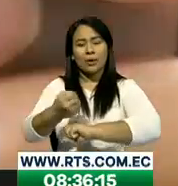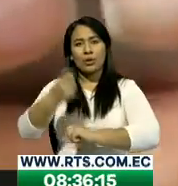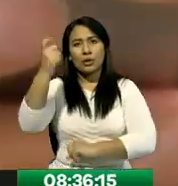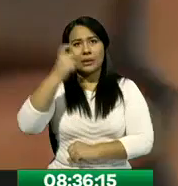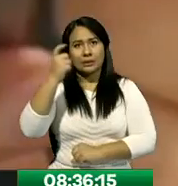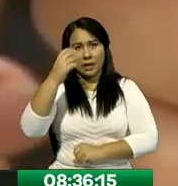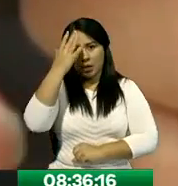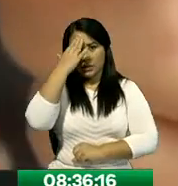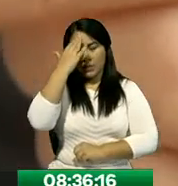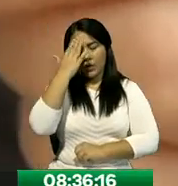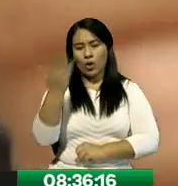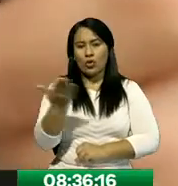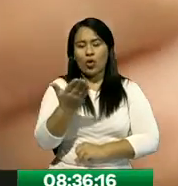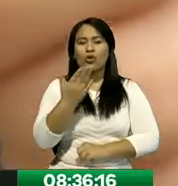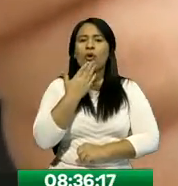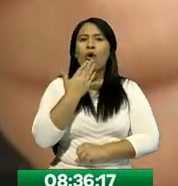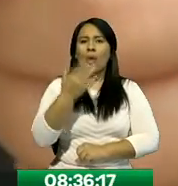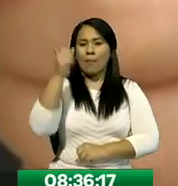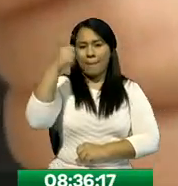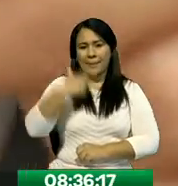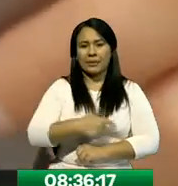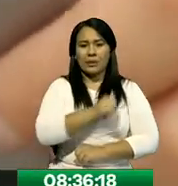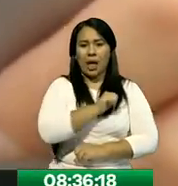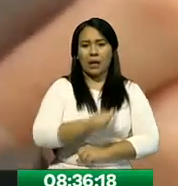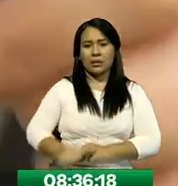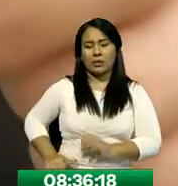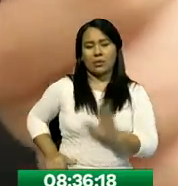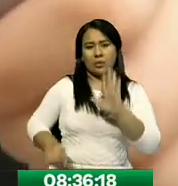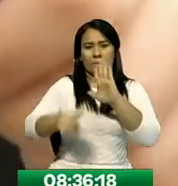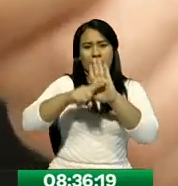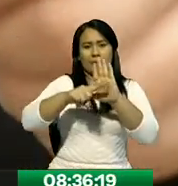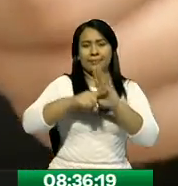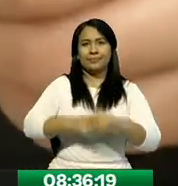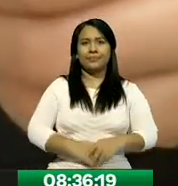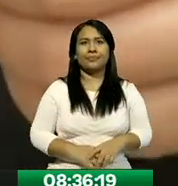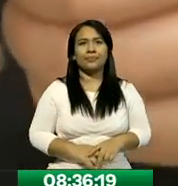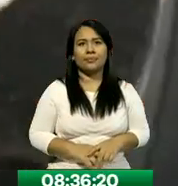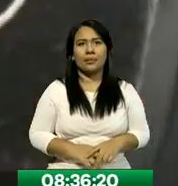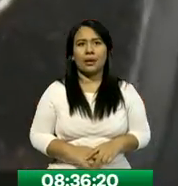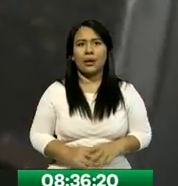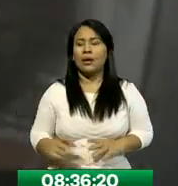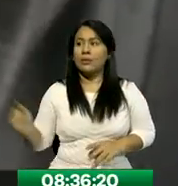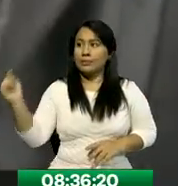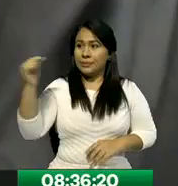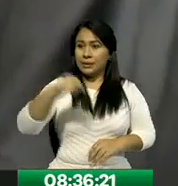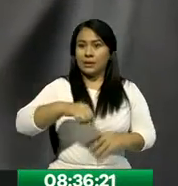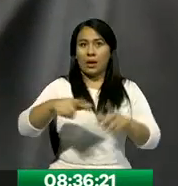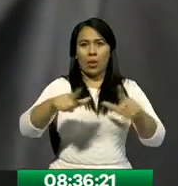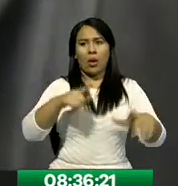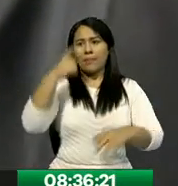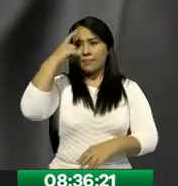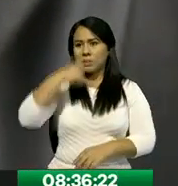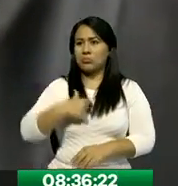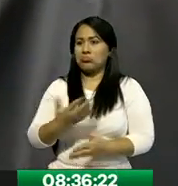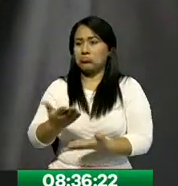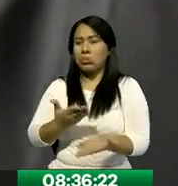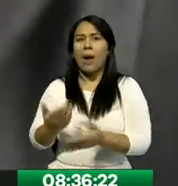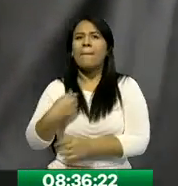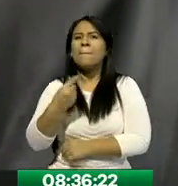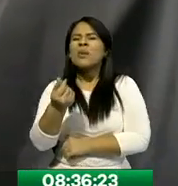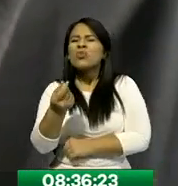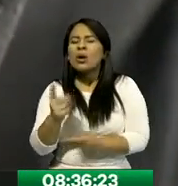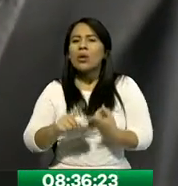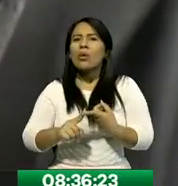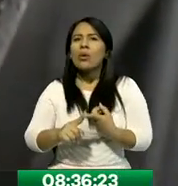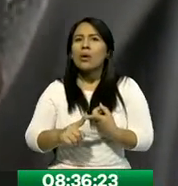para tener una idea de cómo actuaban los sospechosos. Llegaron al local personas como clientes a cotizar acerca